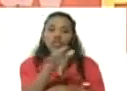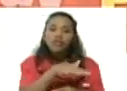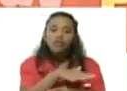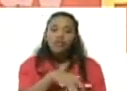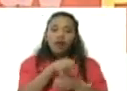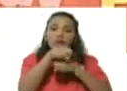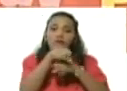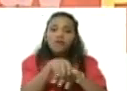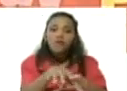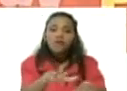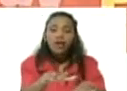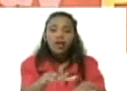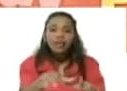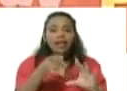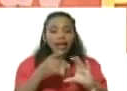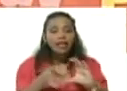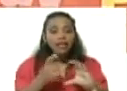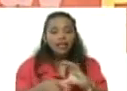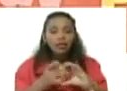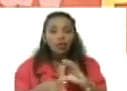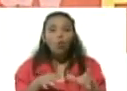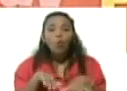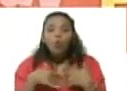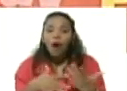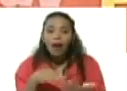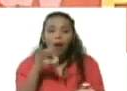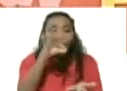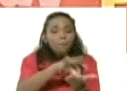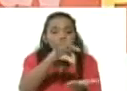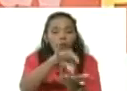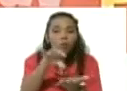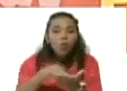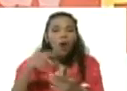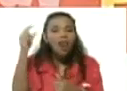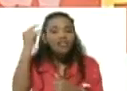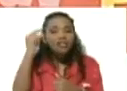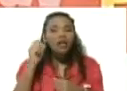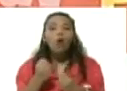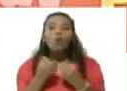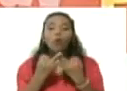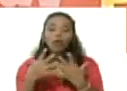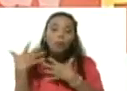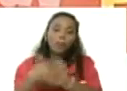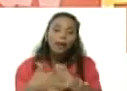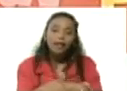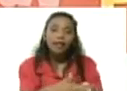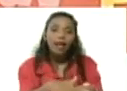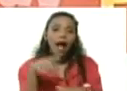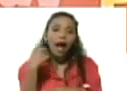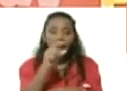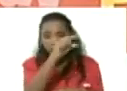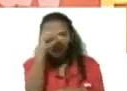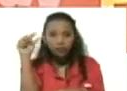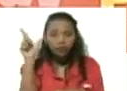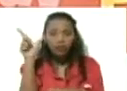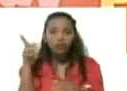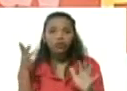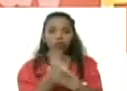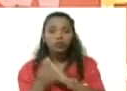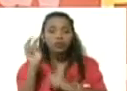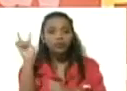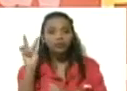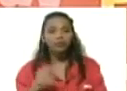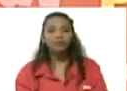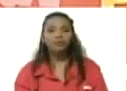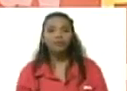de carnetización? ¿Cuáles serían los puntos y hasta la fecha con cuántos militantes cuenta el Partido Socialista Unido de